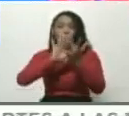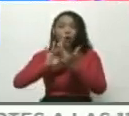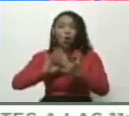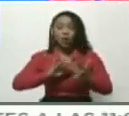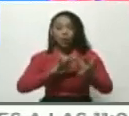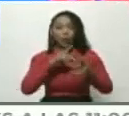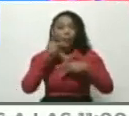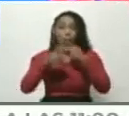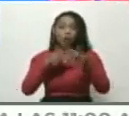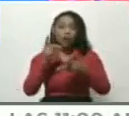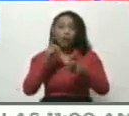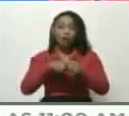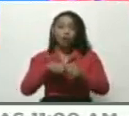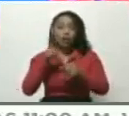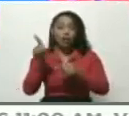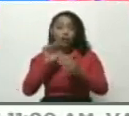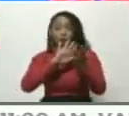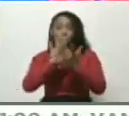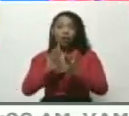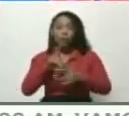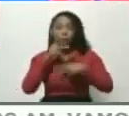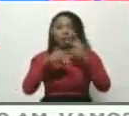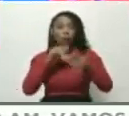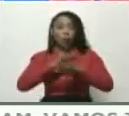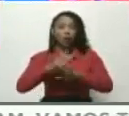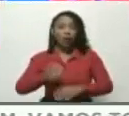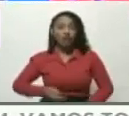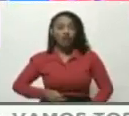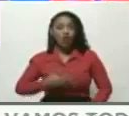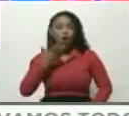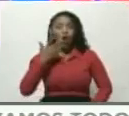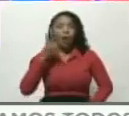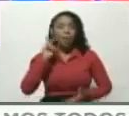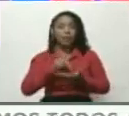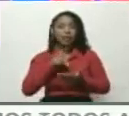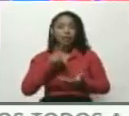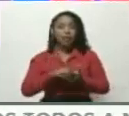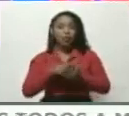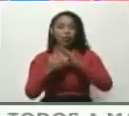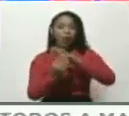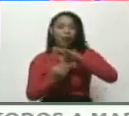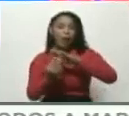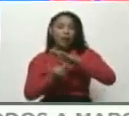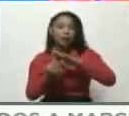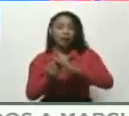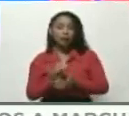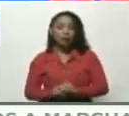políticamente. Y reconecta políticamente porque está fundado en la participación de las bases.